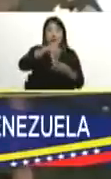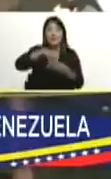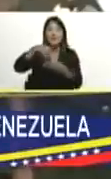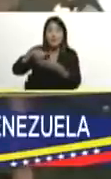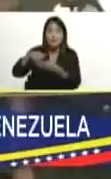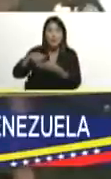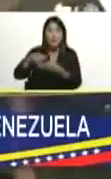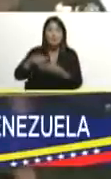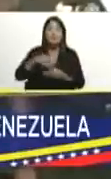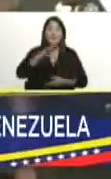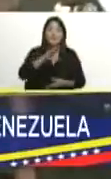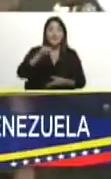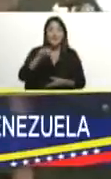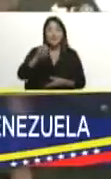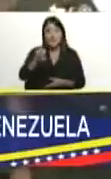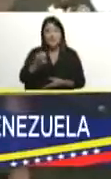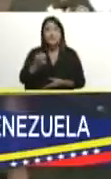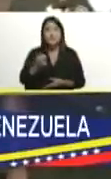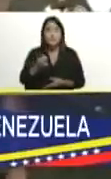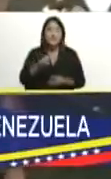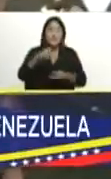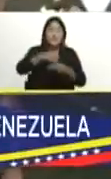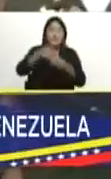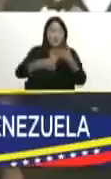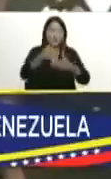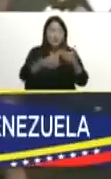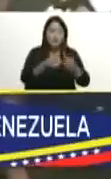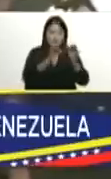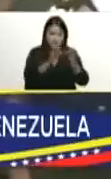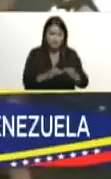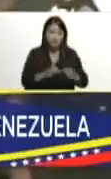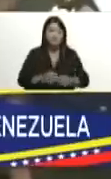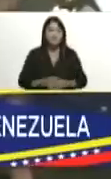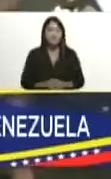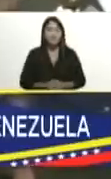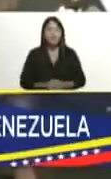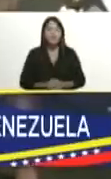nuestras leyes y nuestras instituciones propiamente dichas.